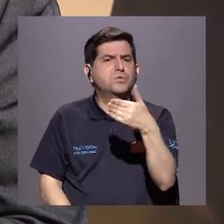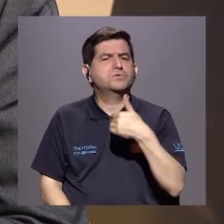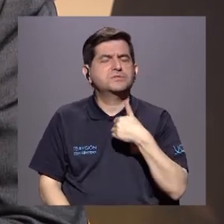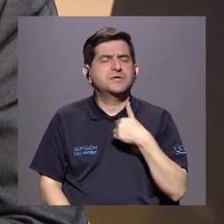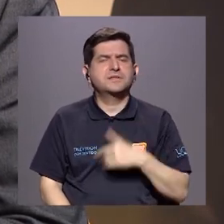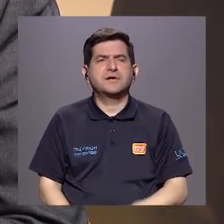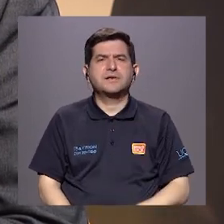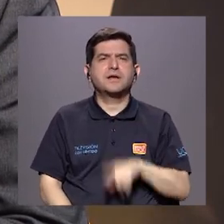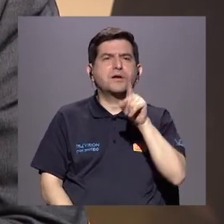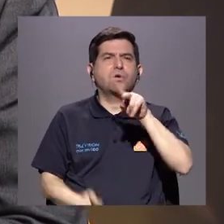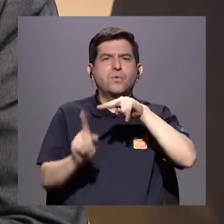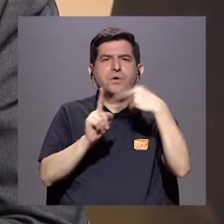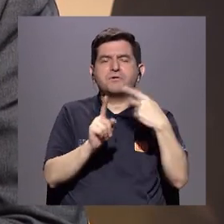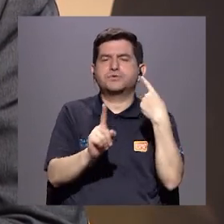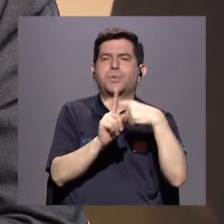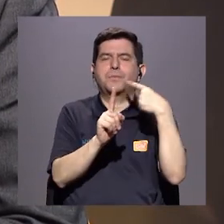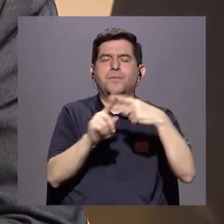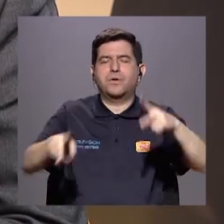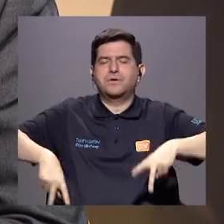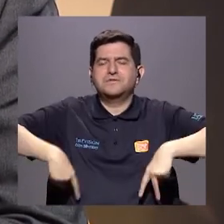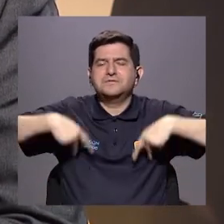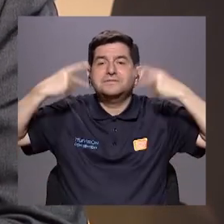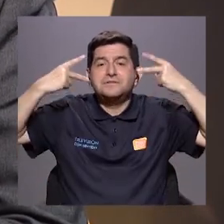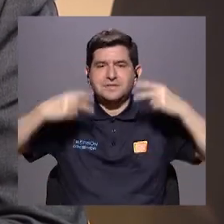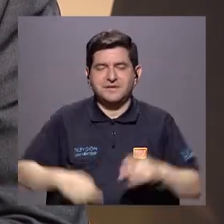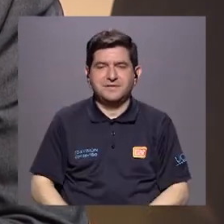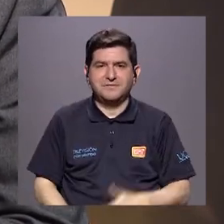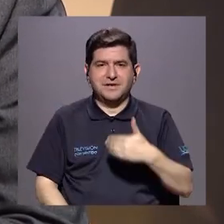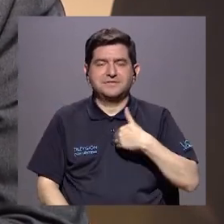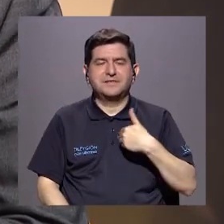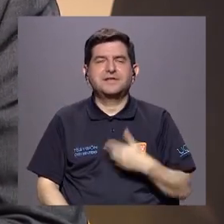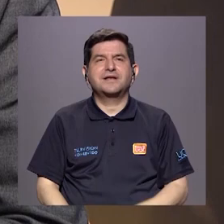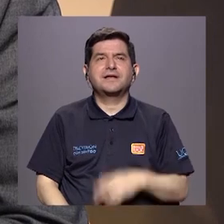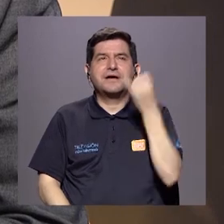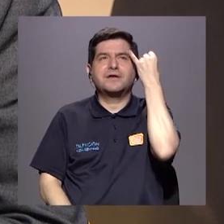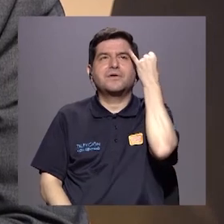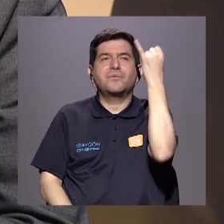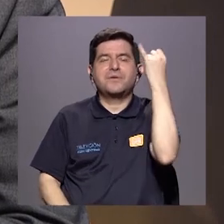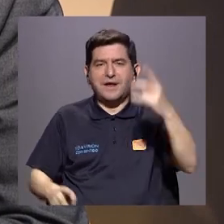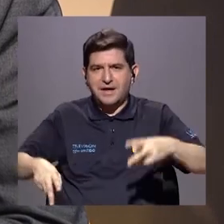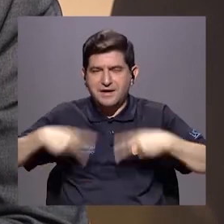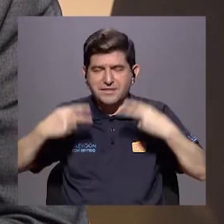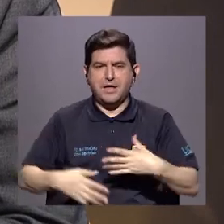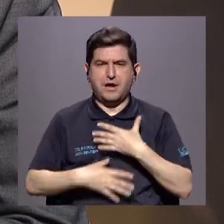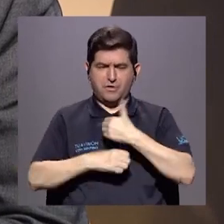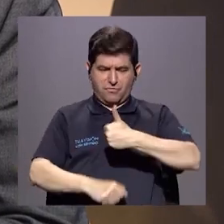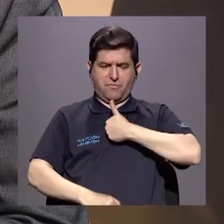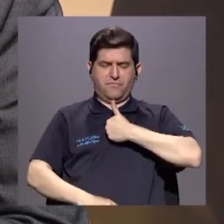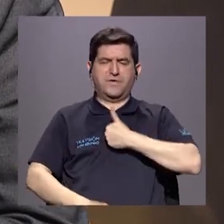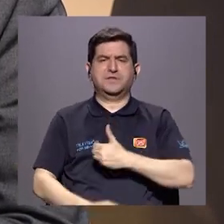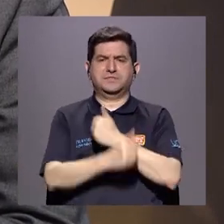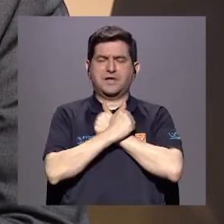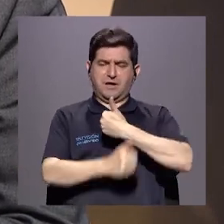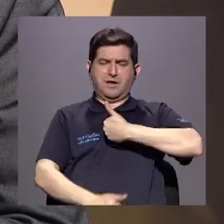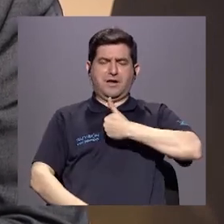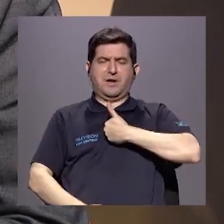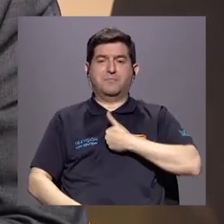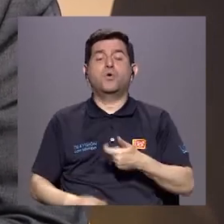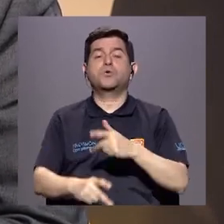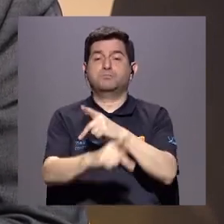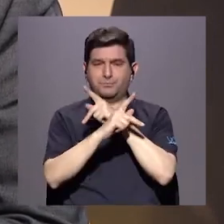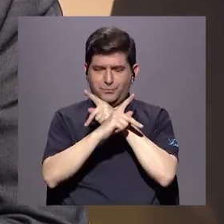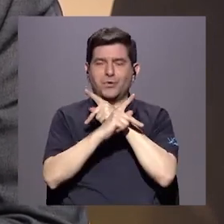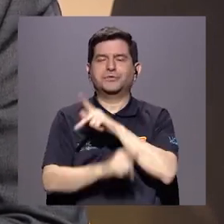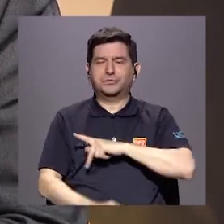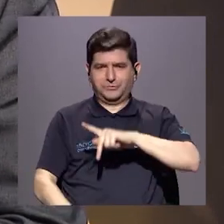una visión optimista de la vida positiva en la vida si tienen sentido de la vida si tienes auto confianza y autoestima digamos son factores protectores